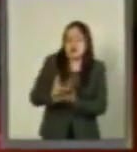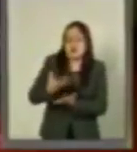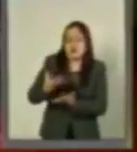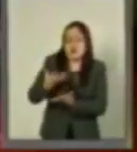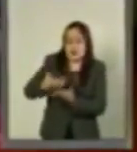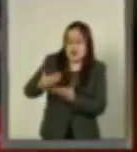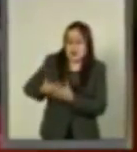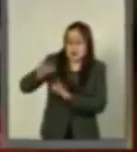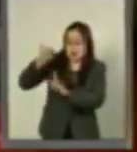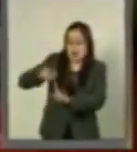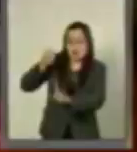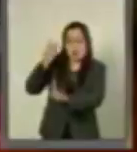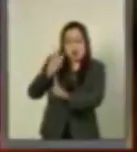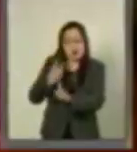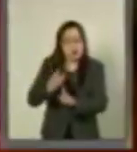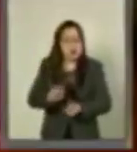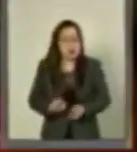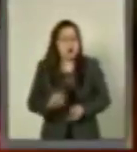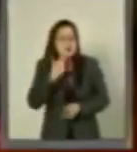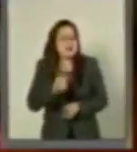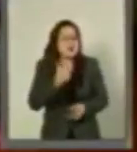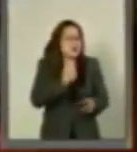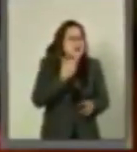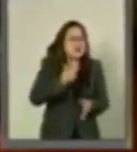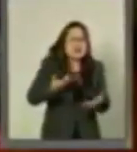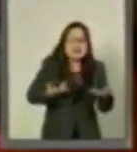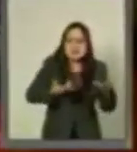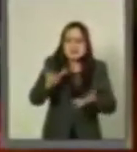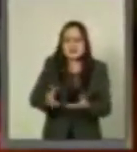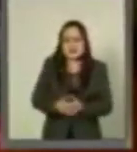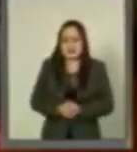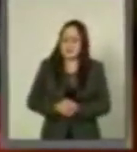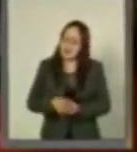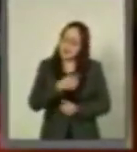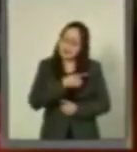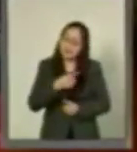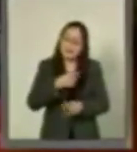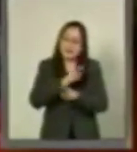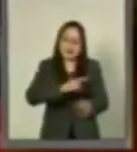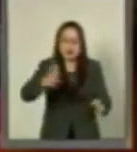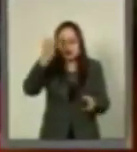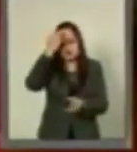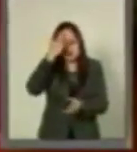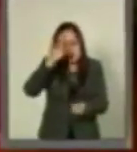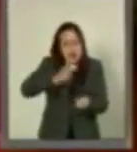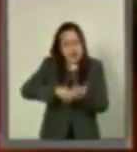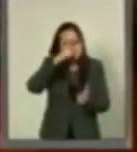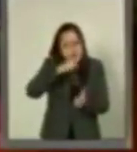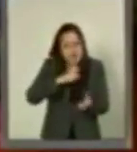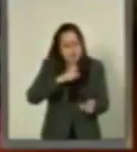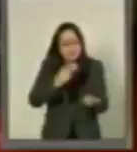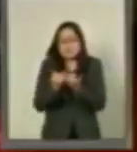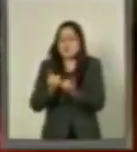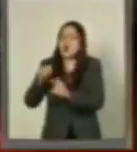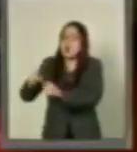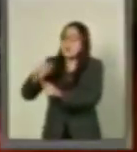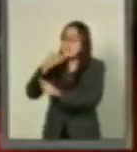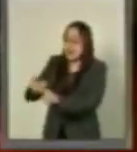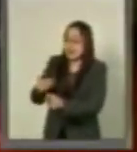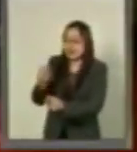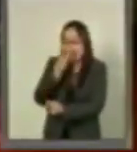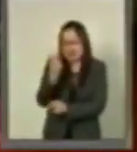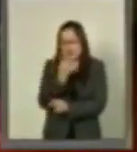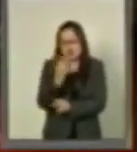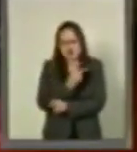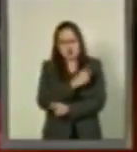lo hizo, señalando lo que no ha funcionado. Tenemos que reconocernos en las fallas, pero también